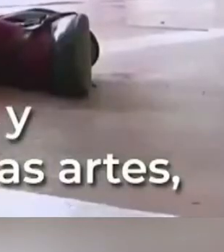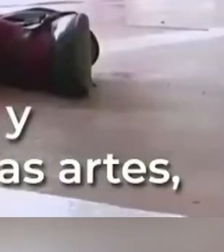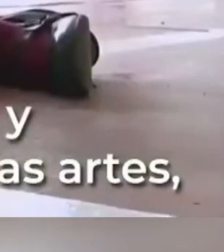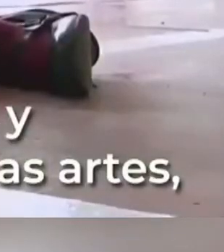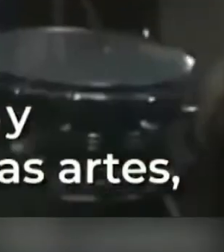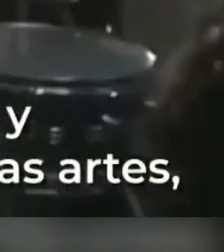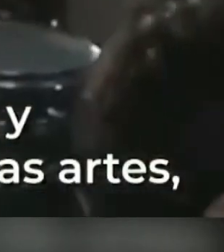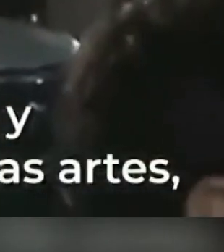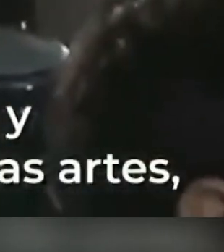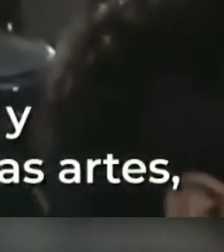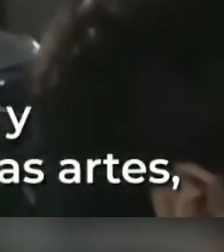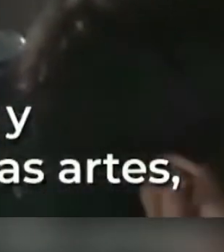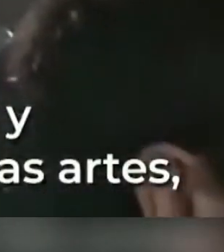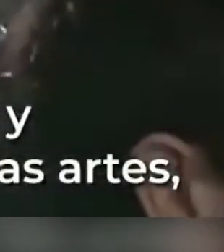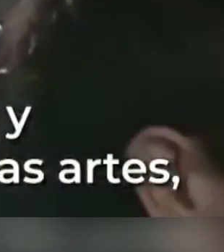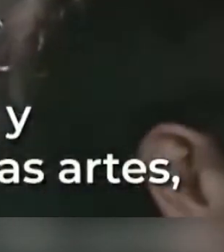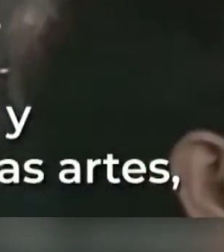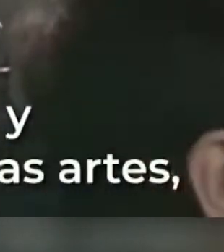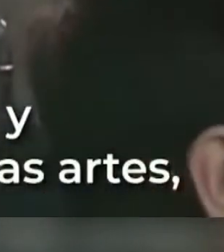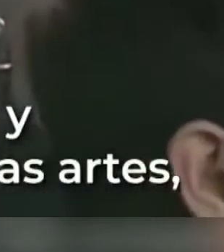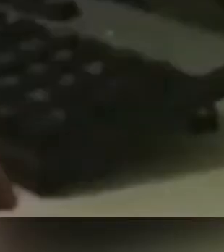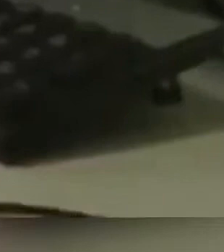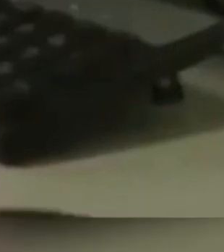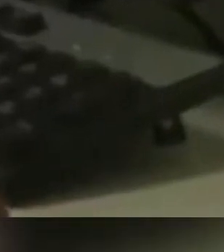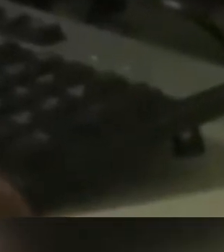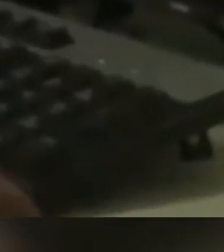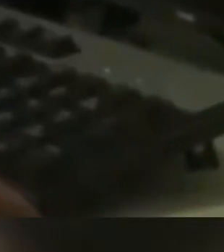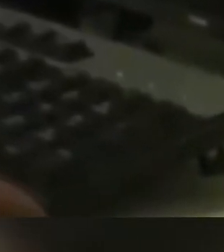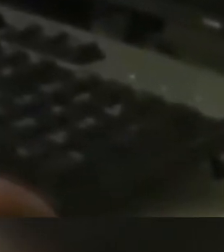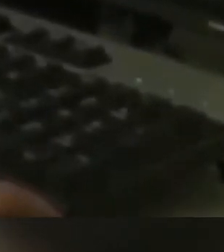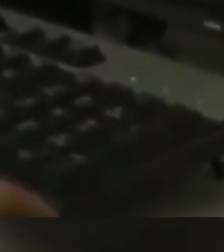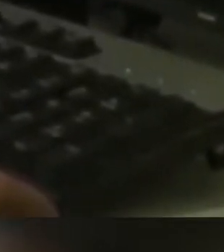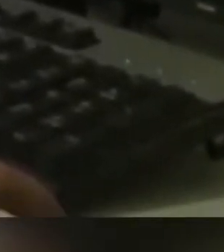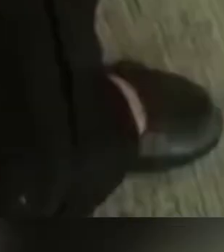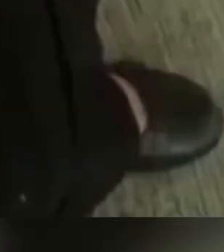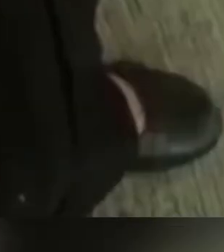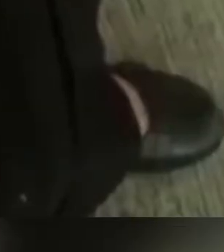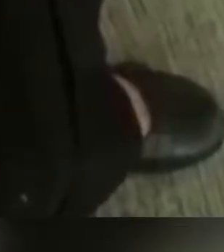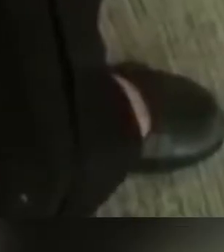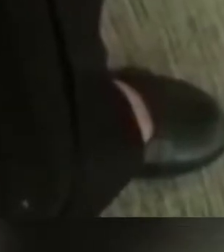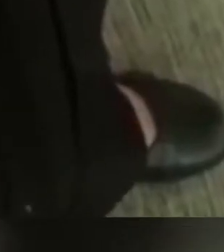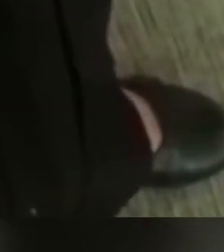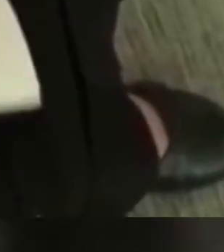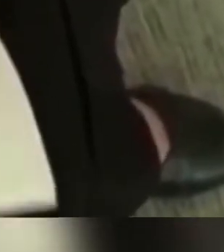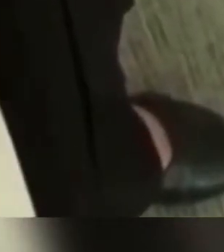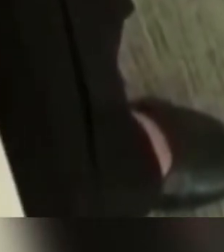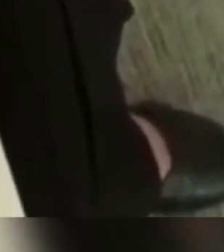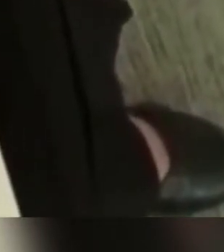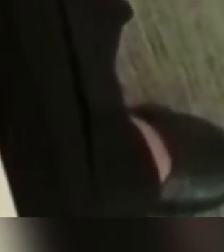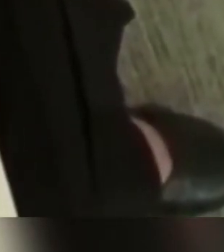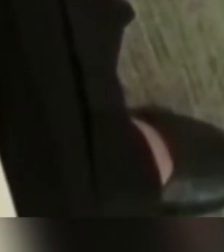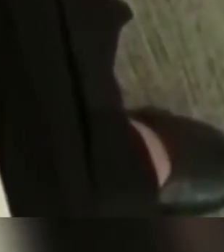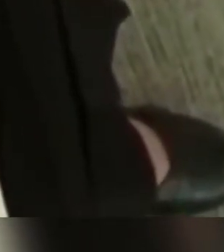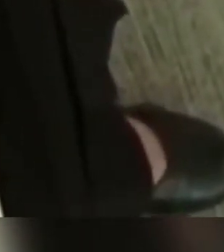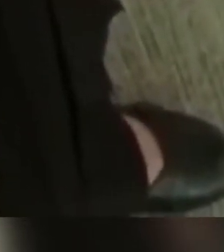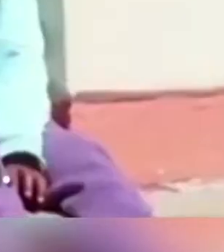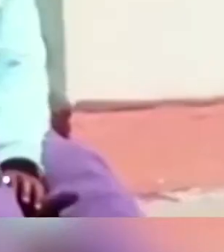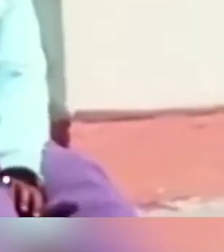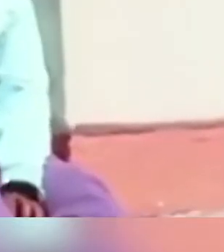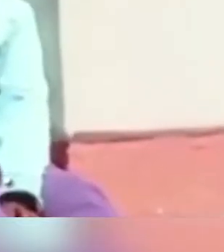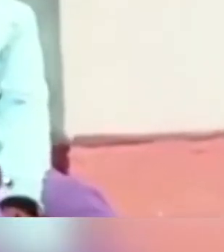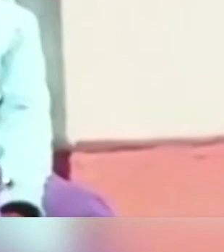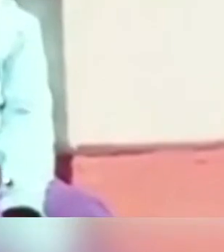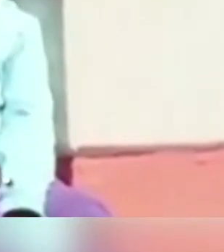pensamiento crítico, sin dejar de lado las artes, las matemáticas, el buen uso del lenguaje y la